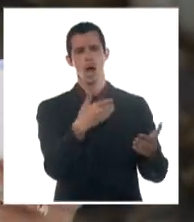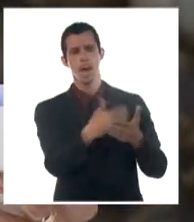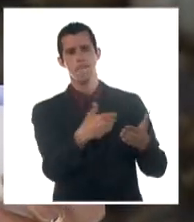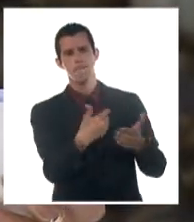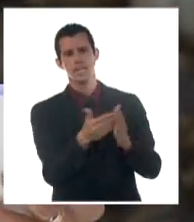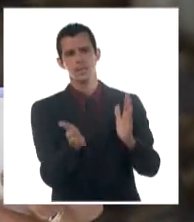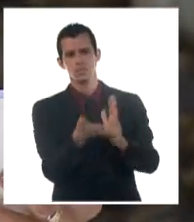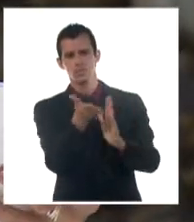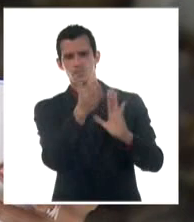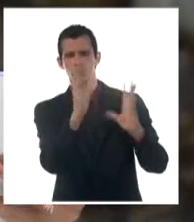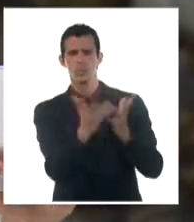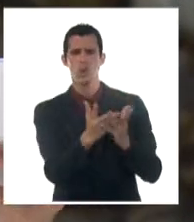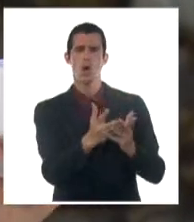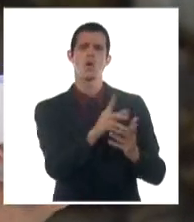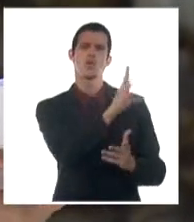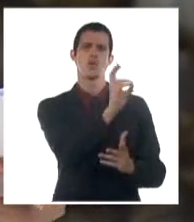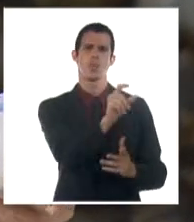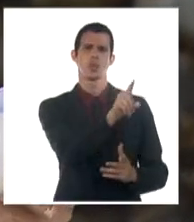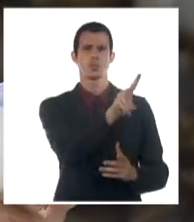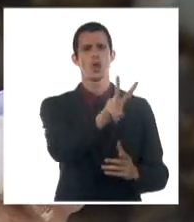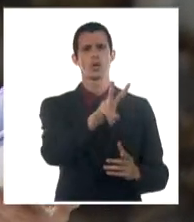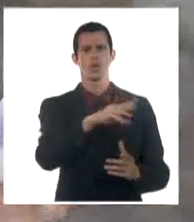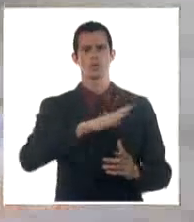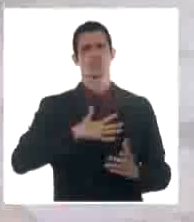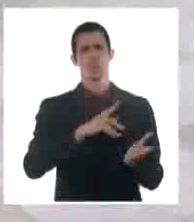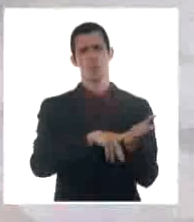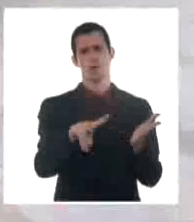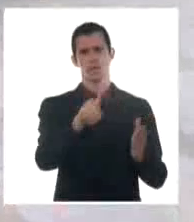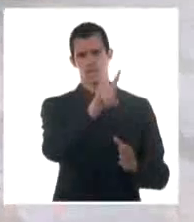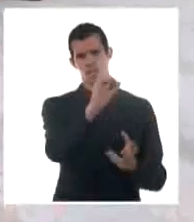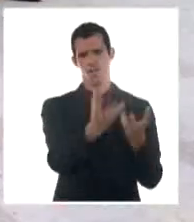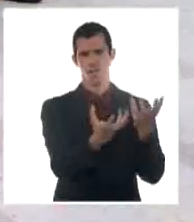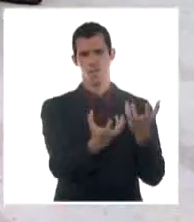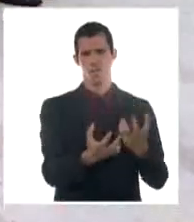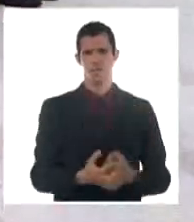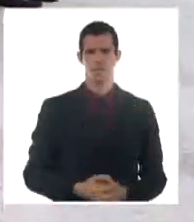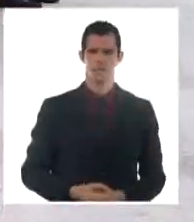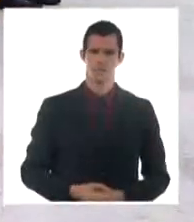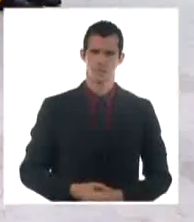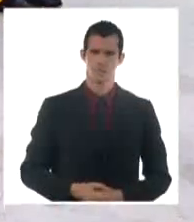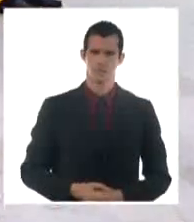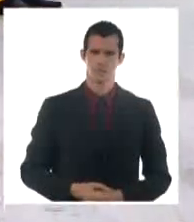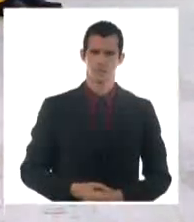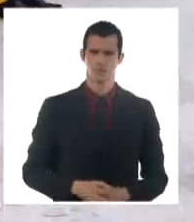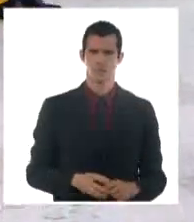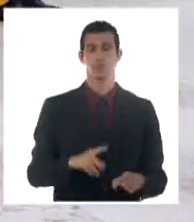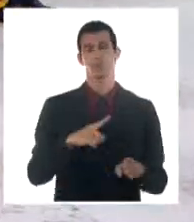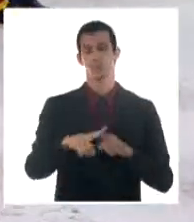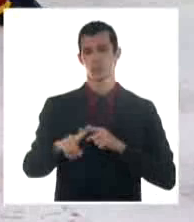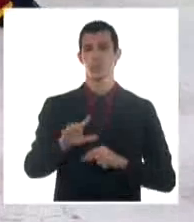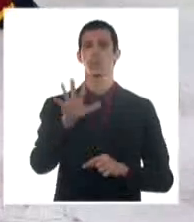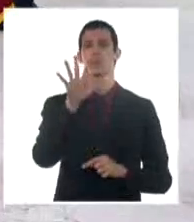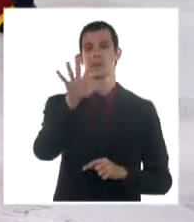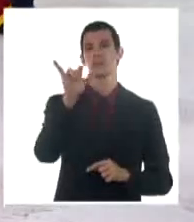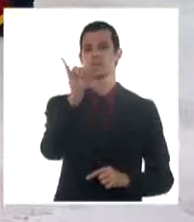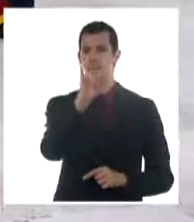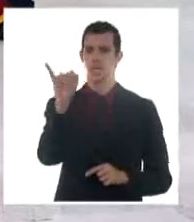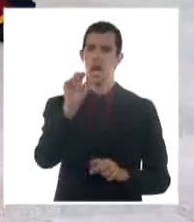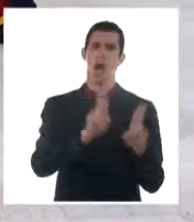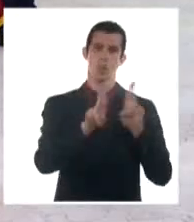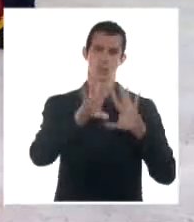Obras de Ingeniería número 12 de Cienfuegos. Y por los Decretos Presidenciales 566,